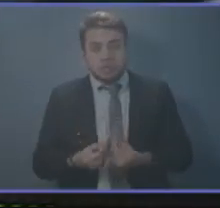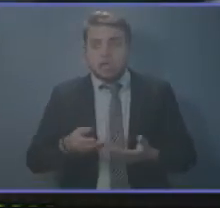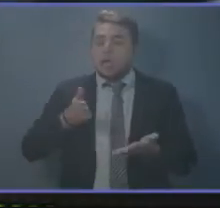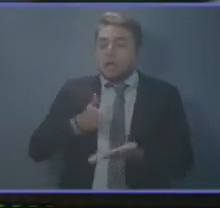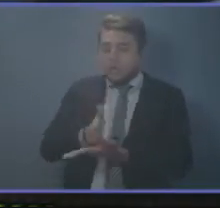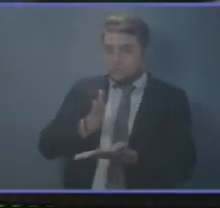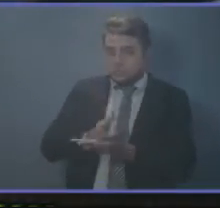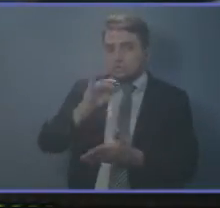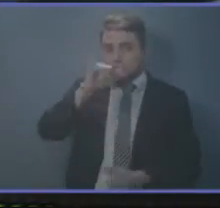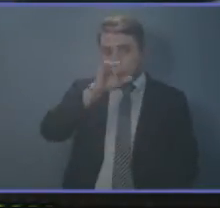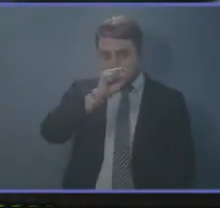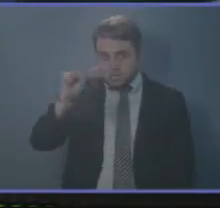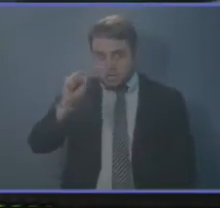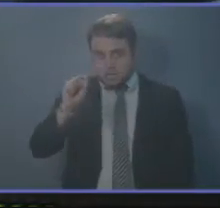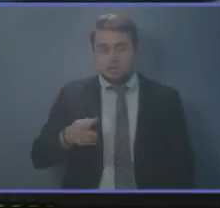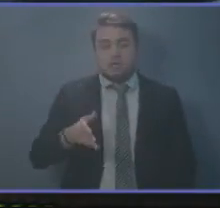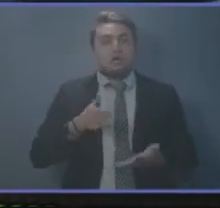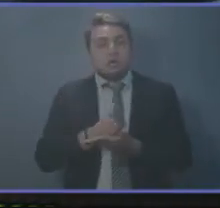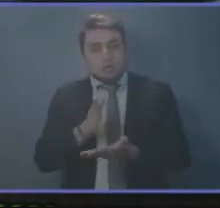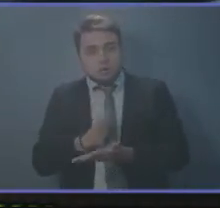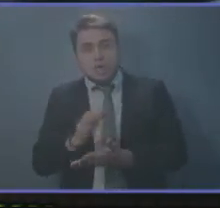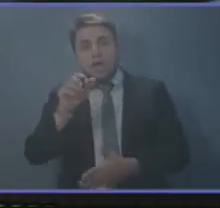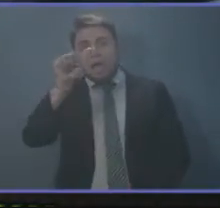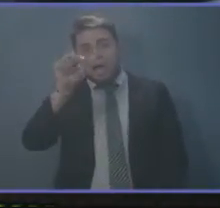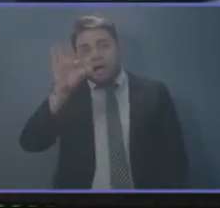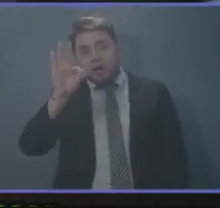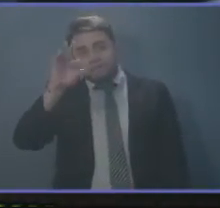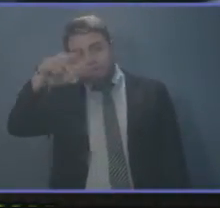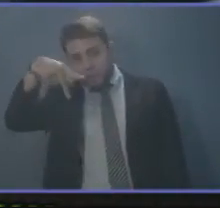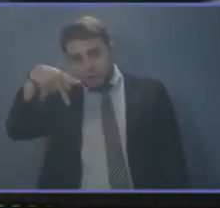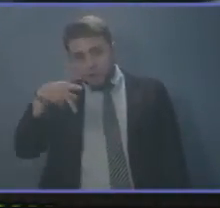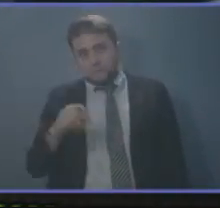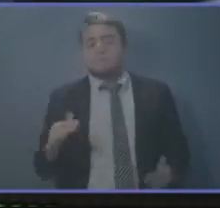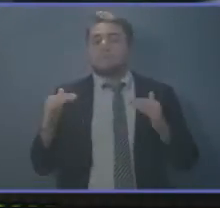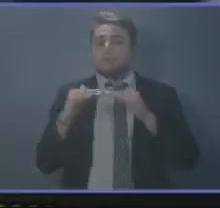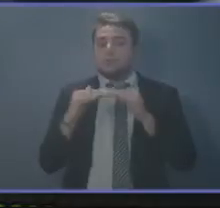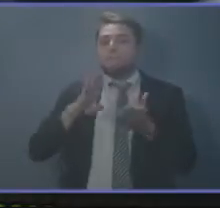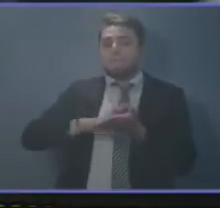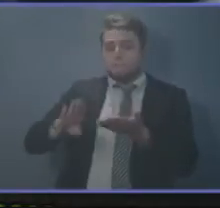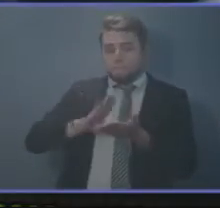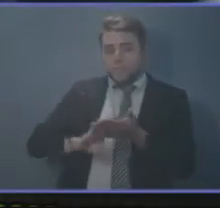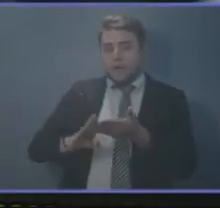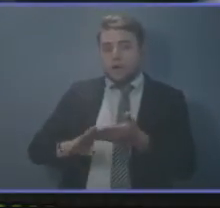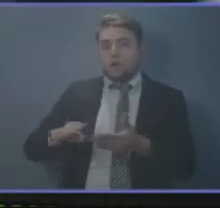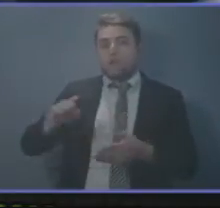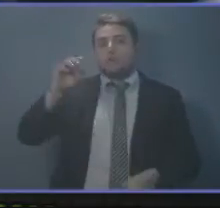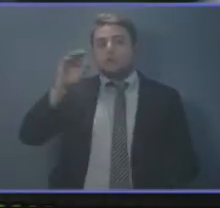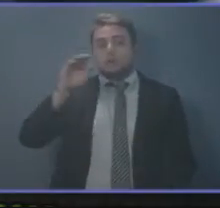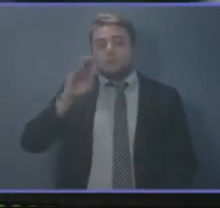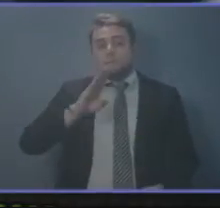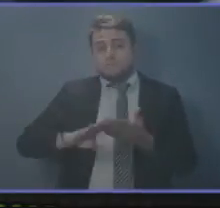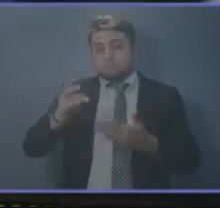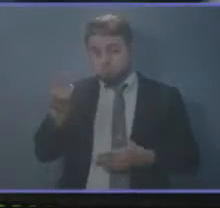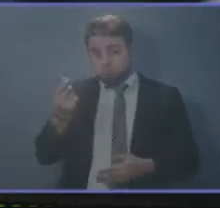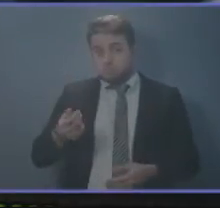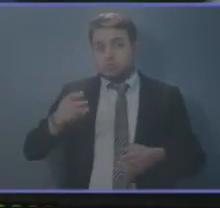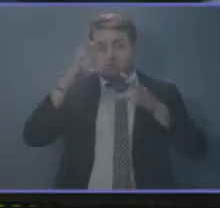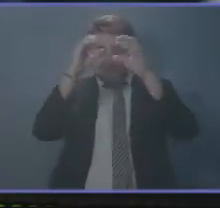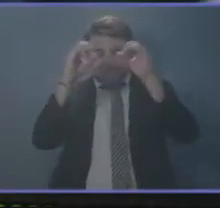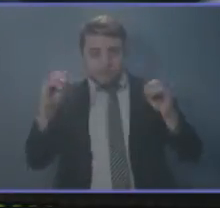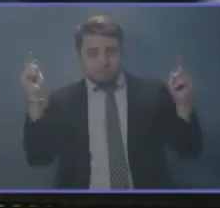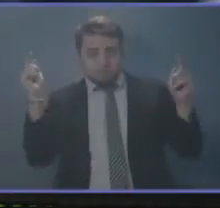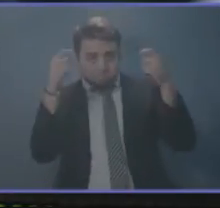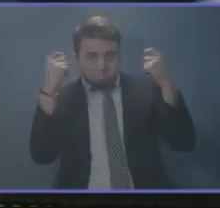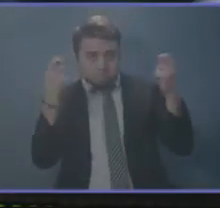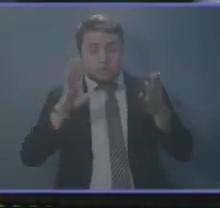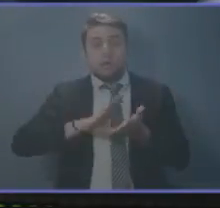social, a una cotización en la AFP, al pago de aguinaldo, pago de vacaciones